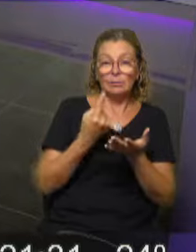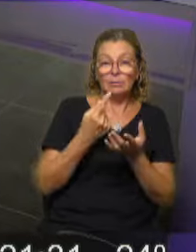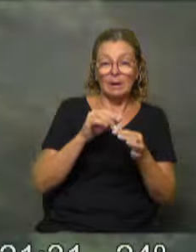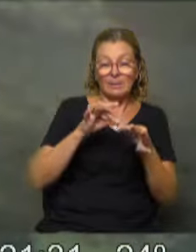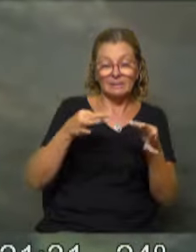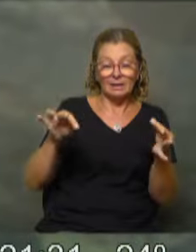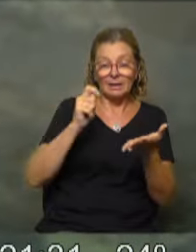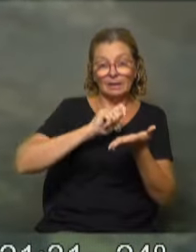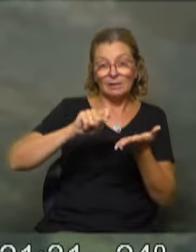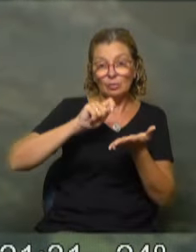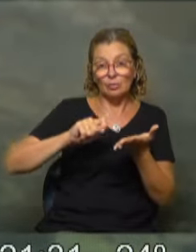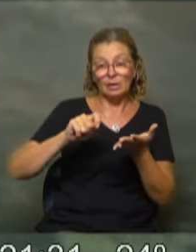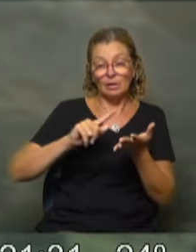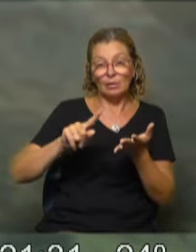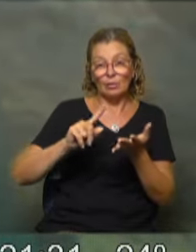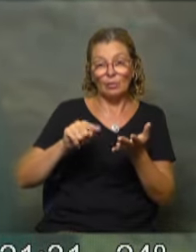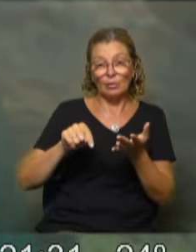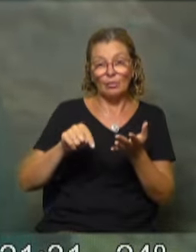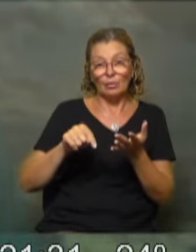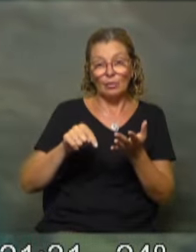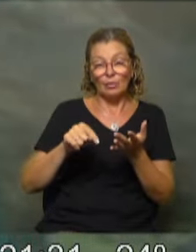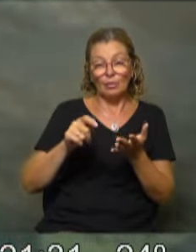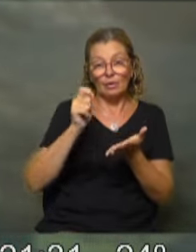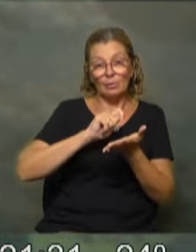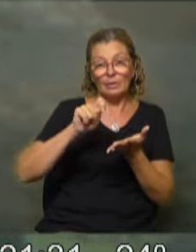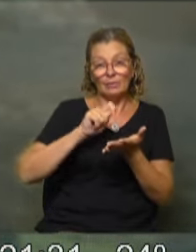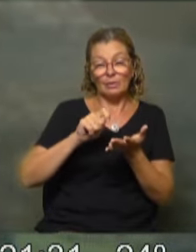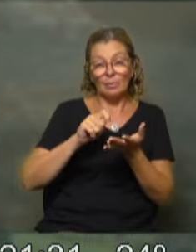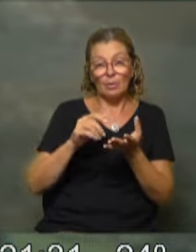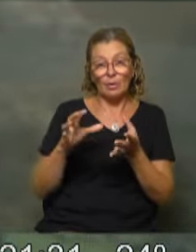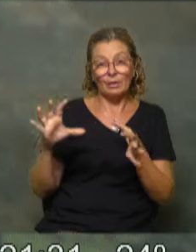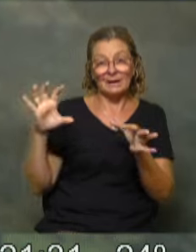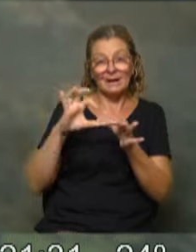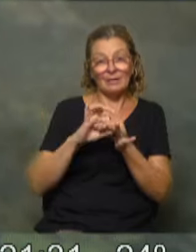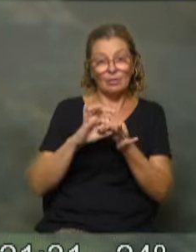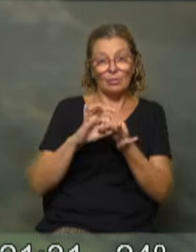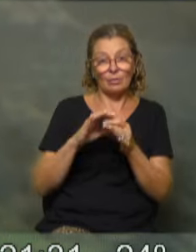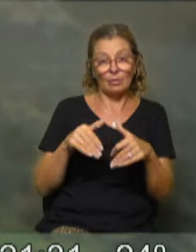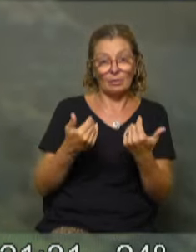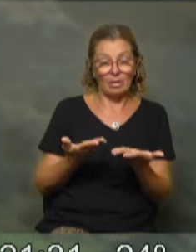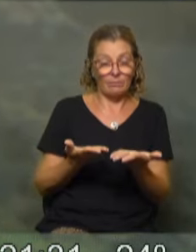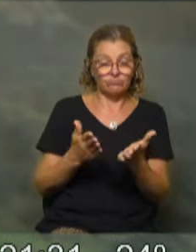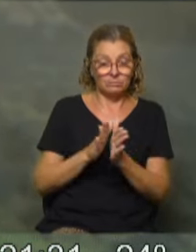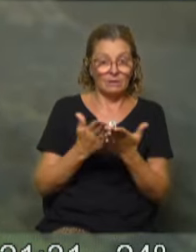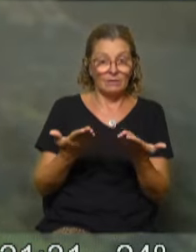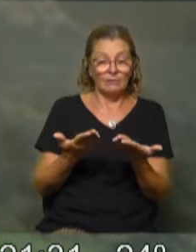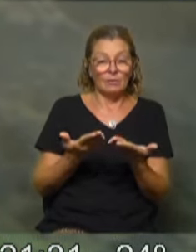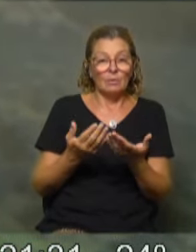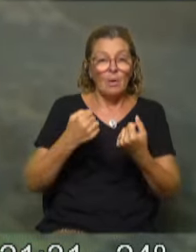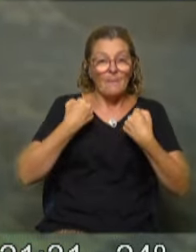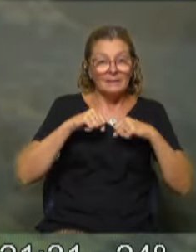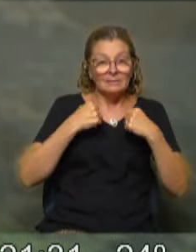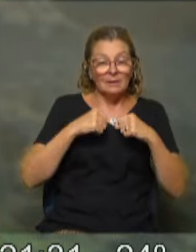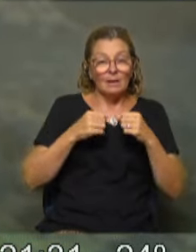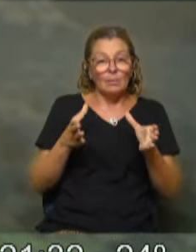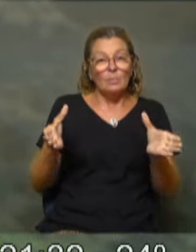la escritura que no parte de su libro, sino es en relación con su material. Bien. Y con los ensayos y con